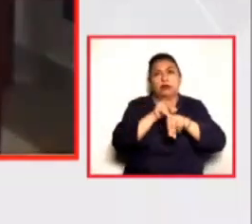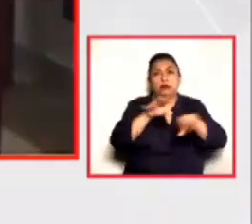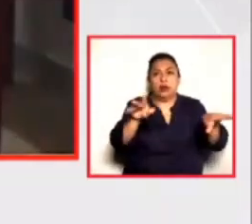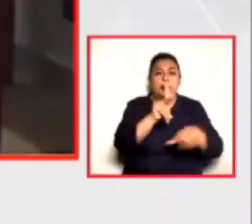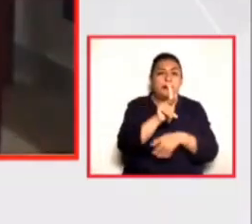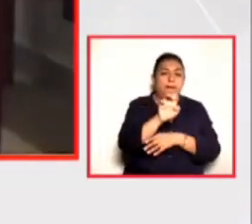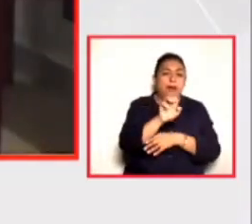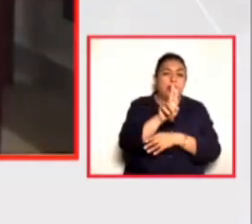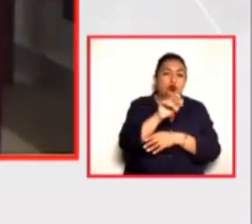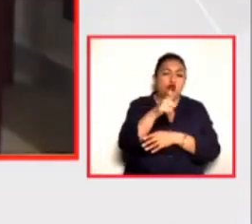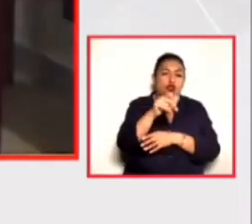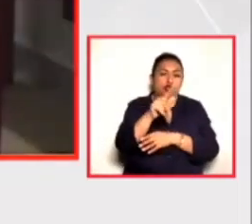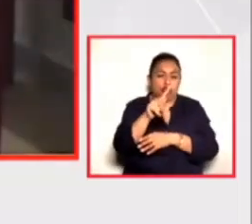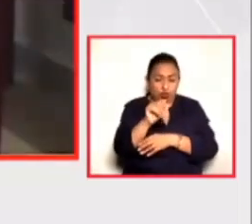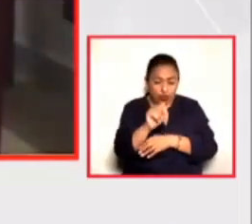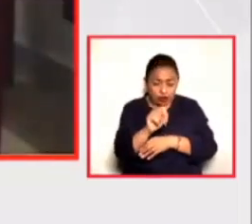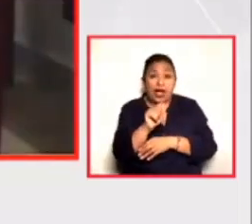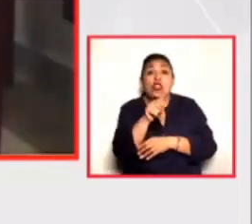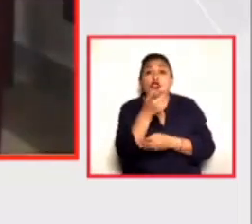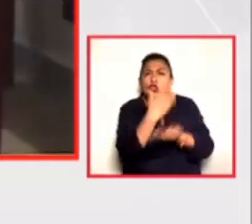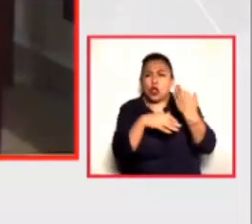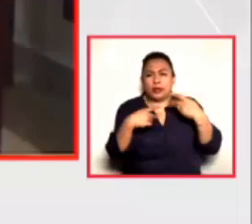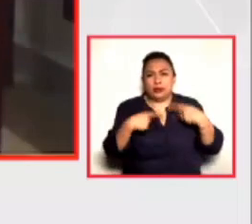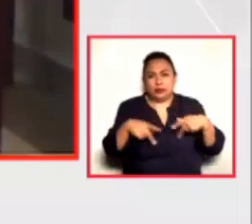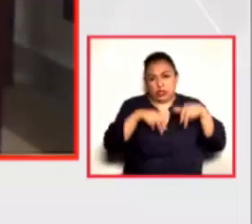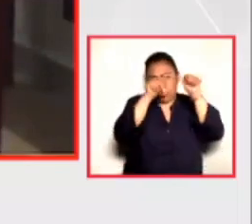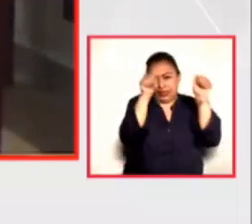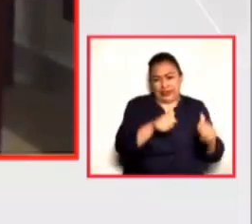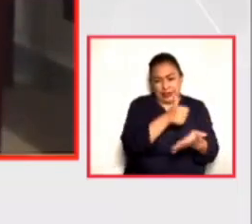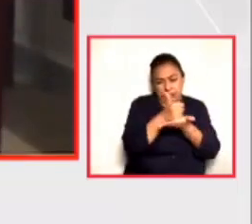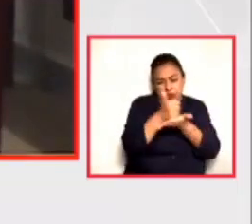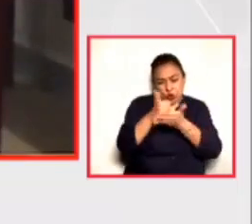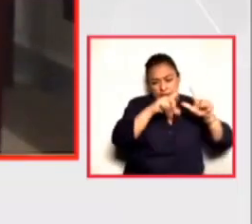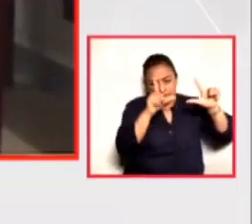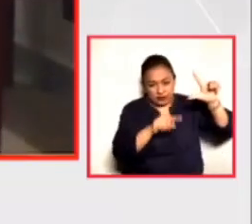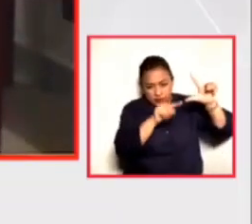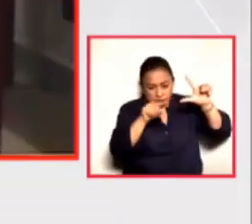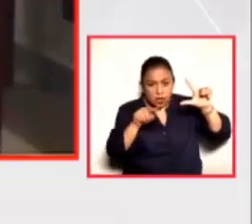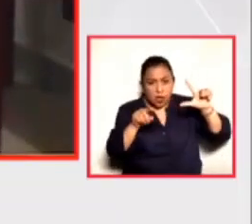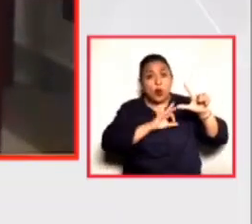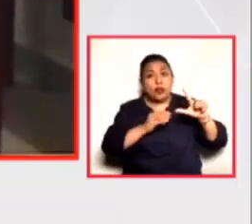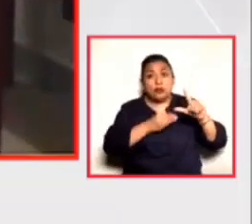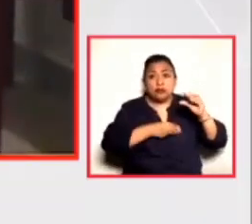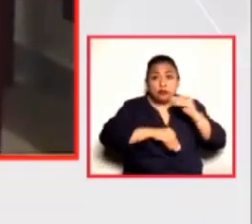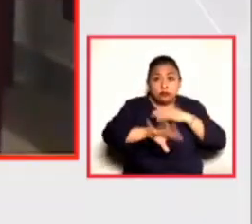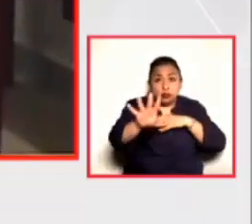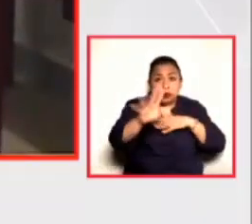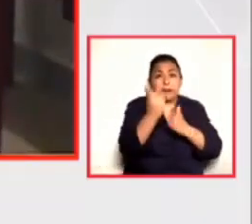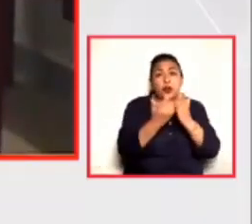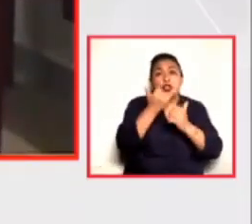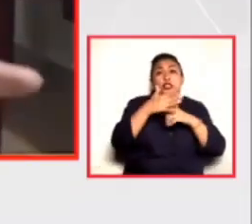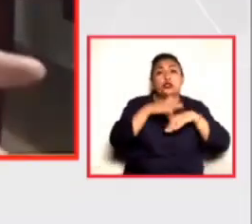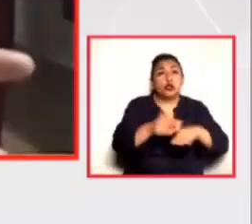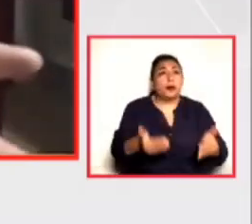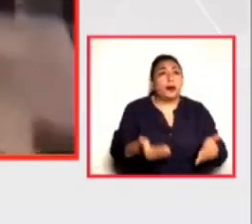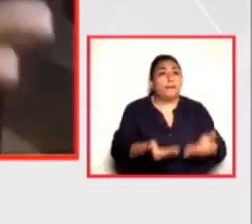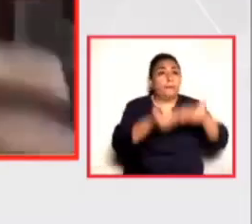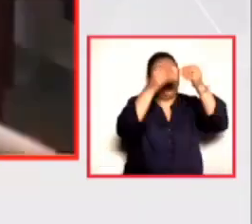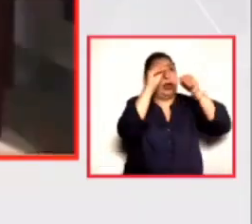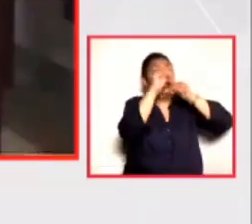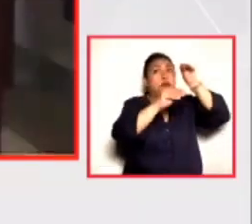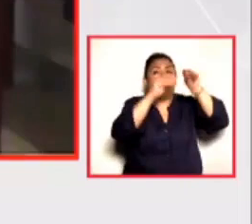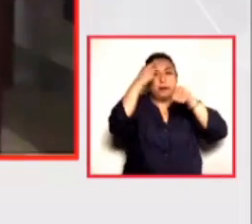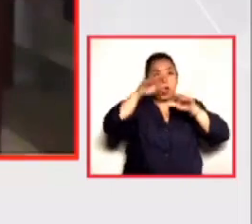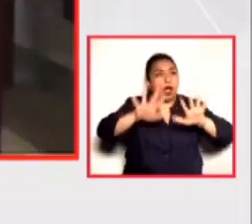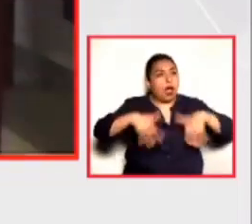Visions, donde todos los artistas urbanos de la República Mexicana van a poder enviar proyectos de ejecución de murales para espacios públicos en